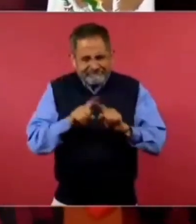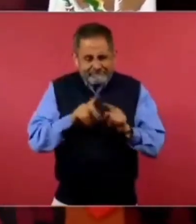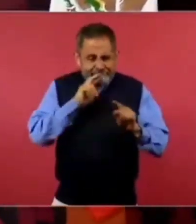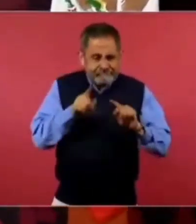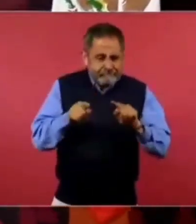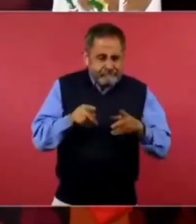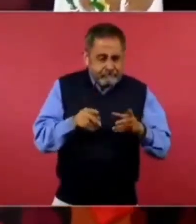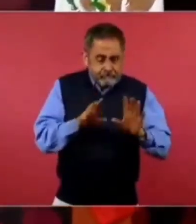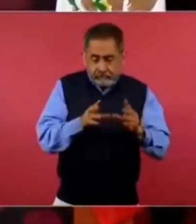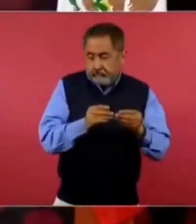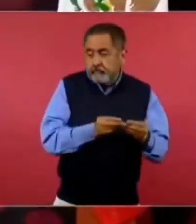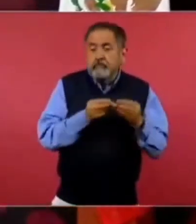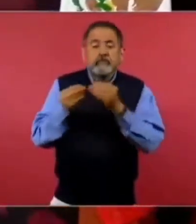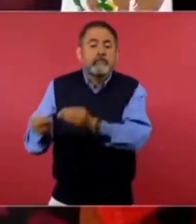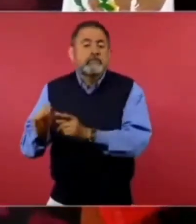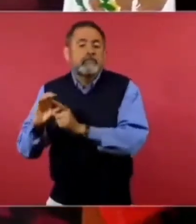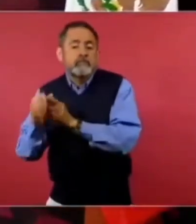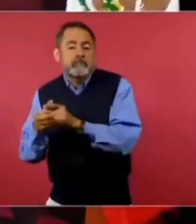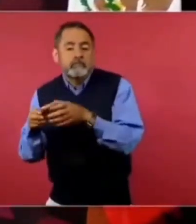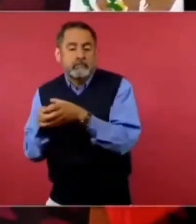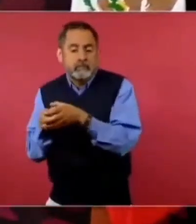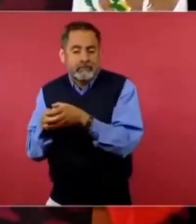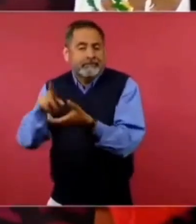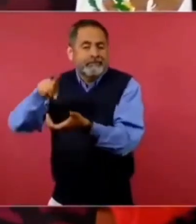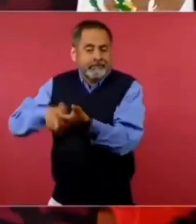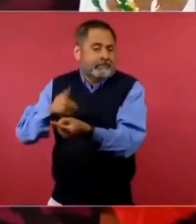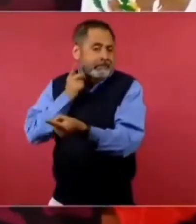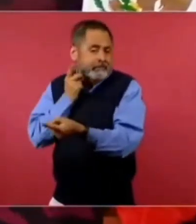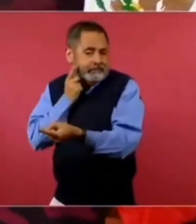pasa a comisiones